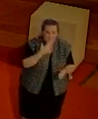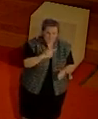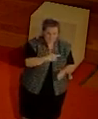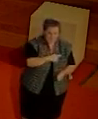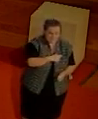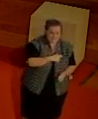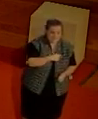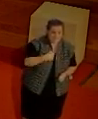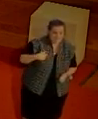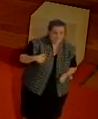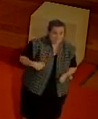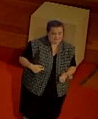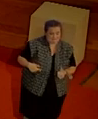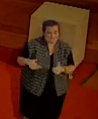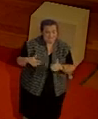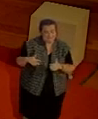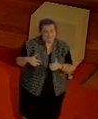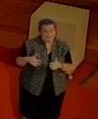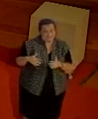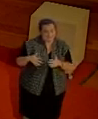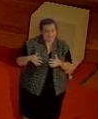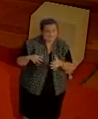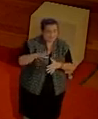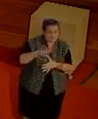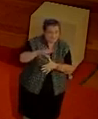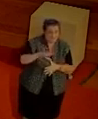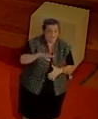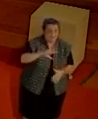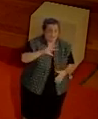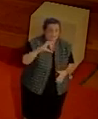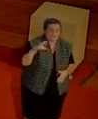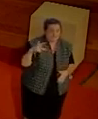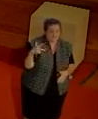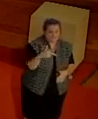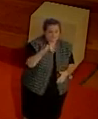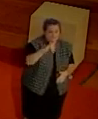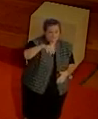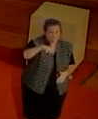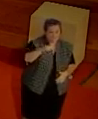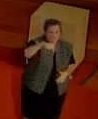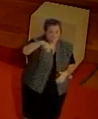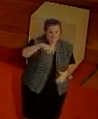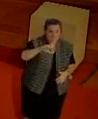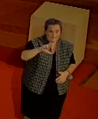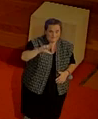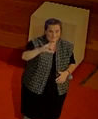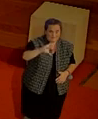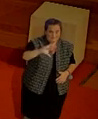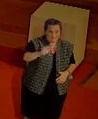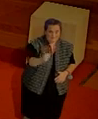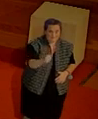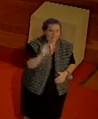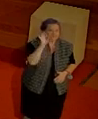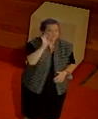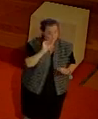América chin América ya digo esa ese palabro se utilizaba a principios de siglo dando a entender que